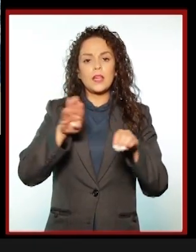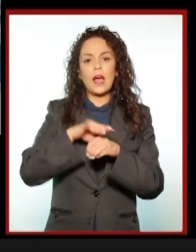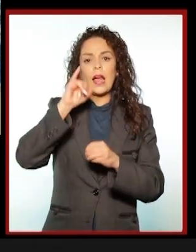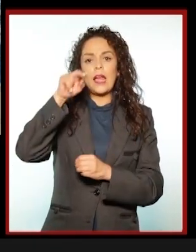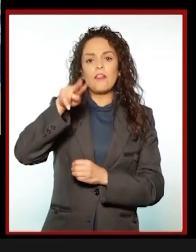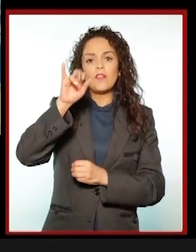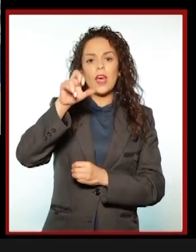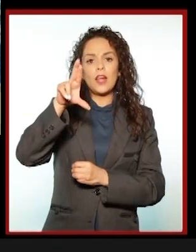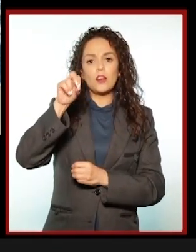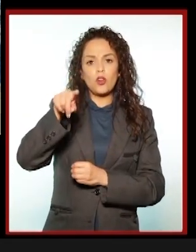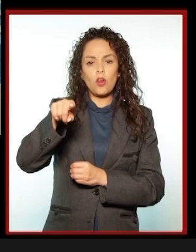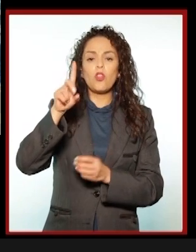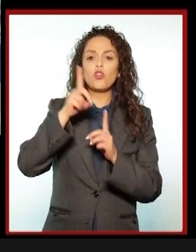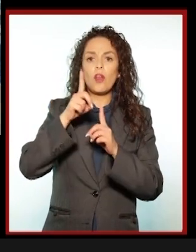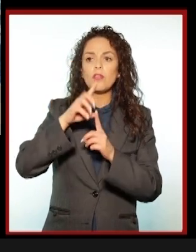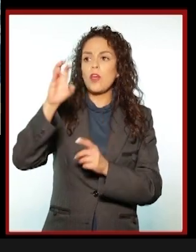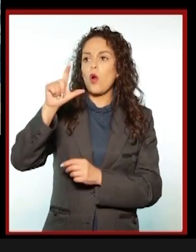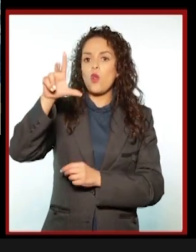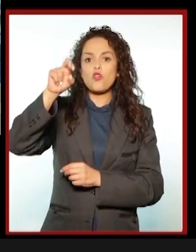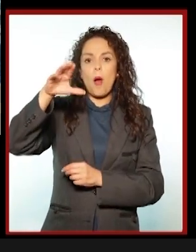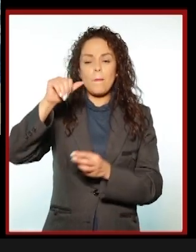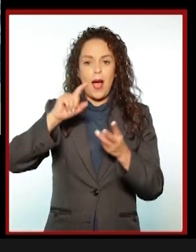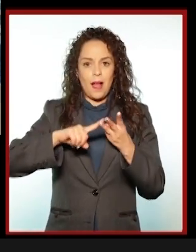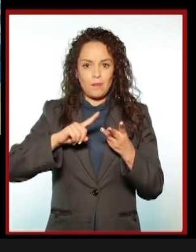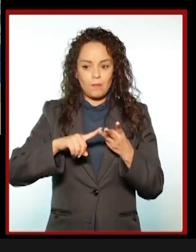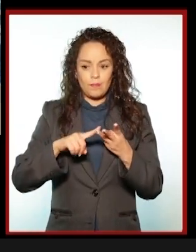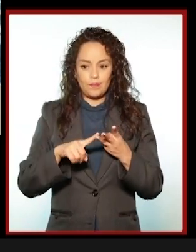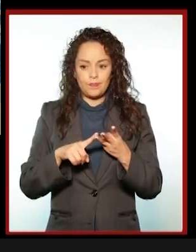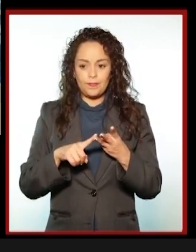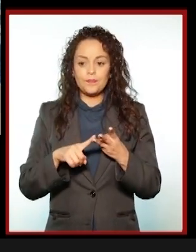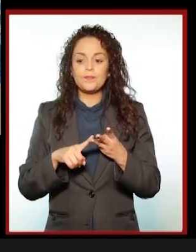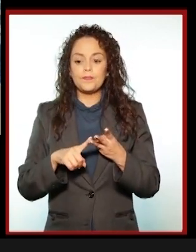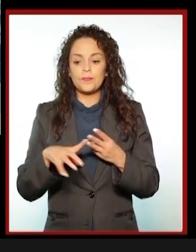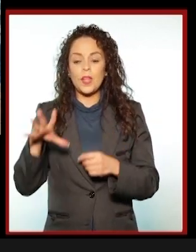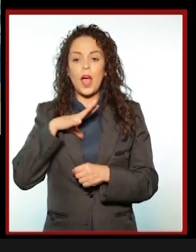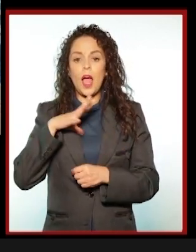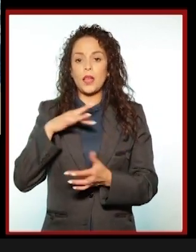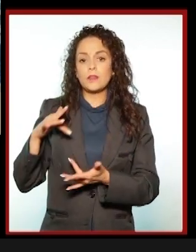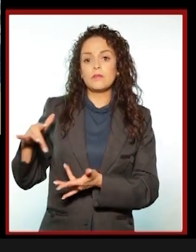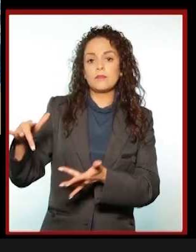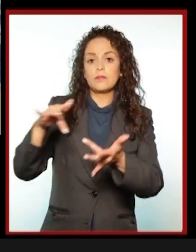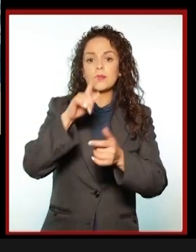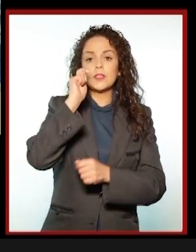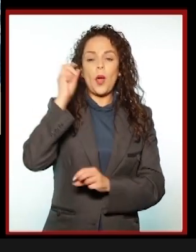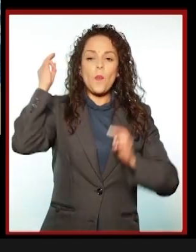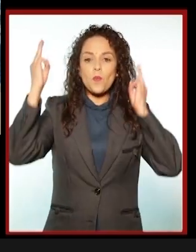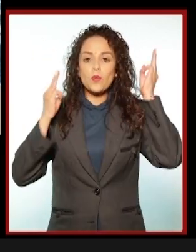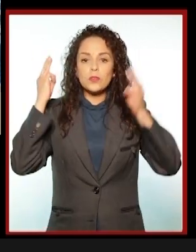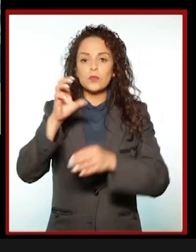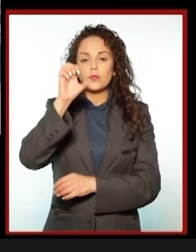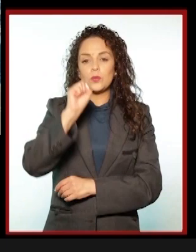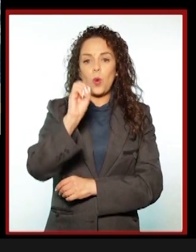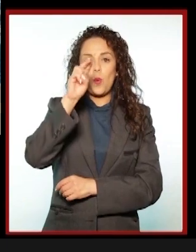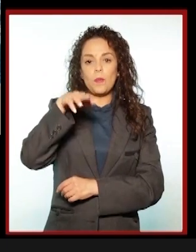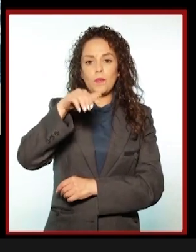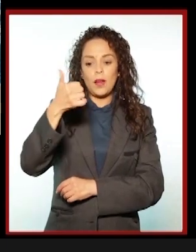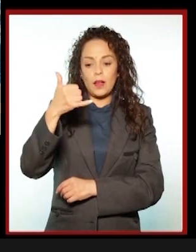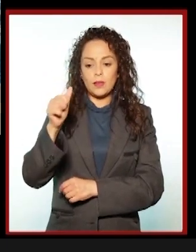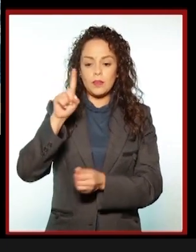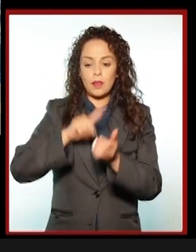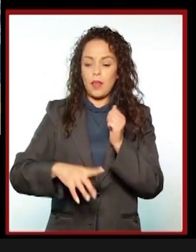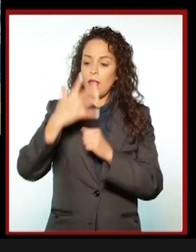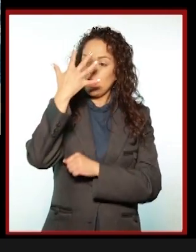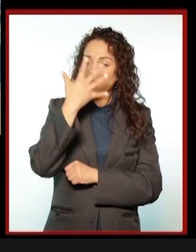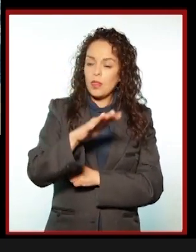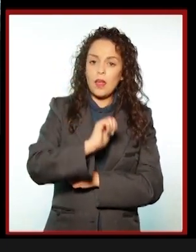la Casa Guillermo Tobar de Teresa en Colonia Roma. Estamos en nuestras plataformas como el Museo Sumaya y